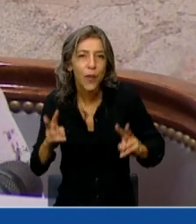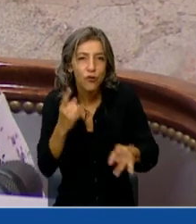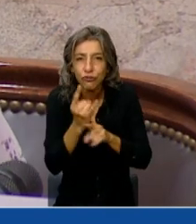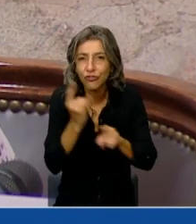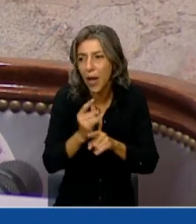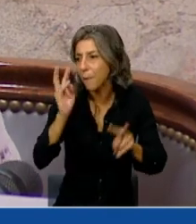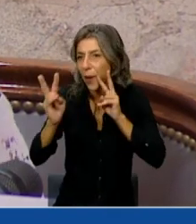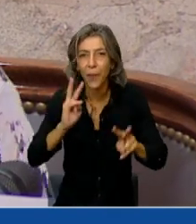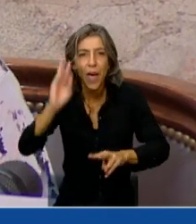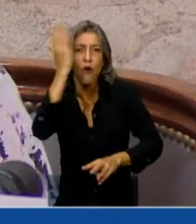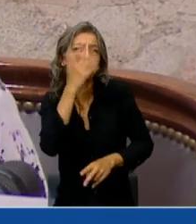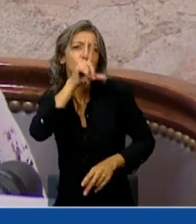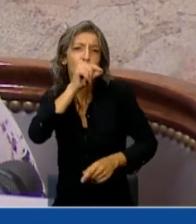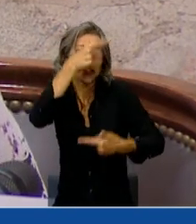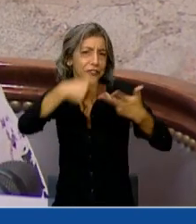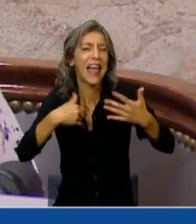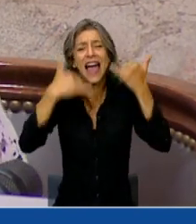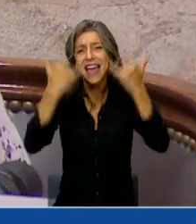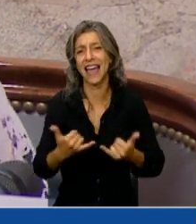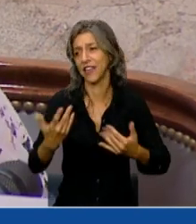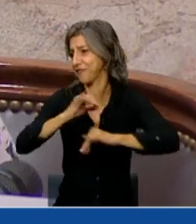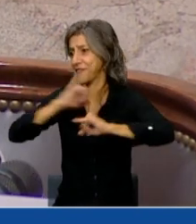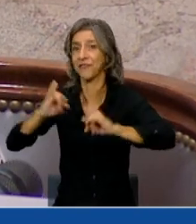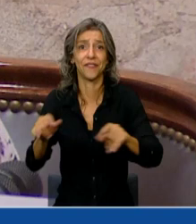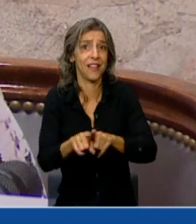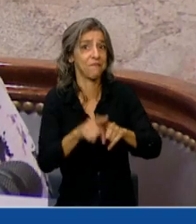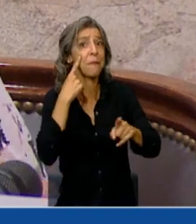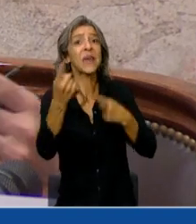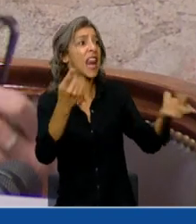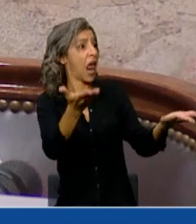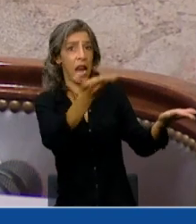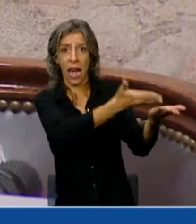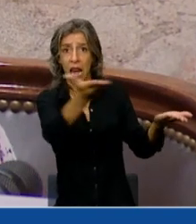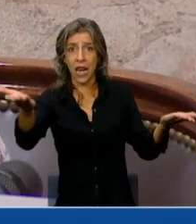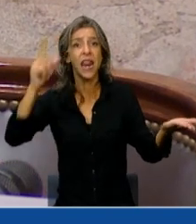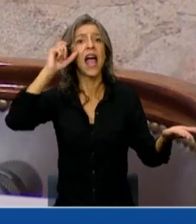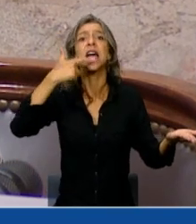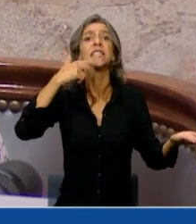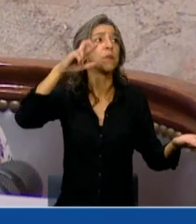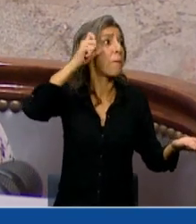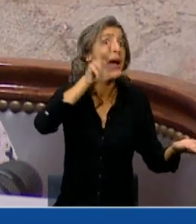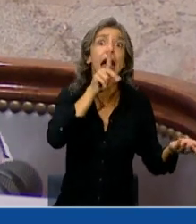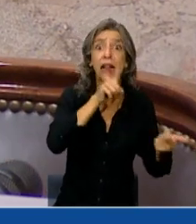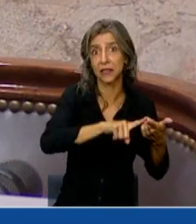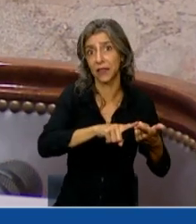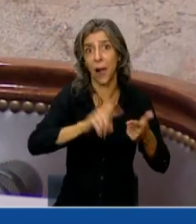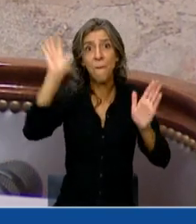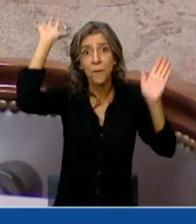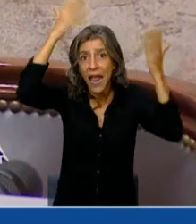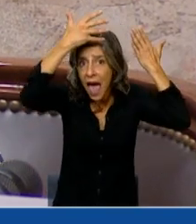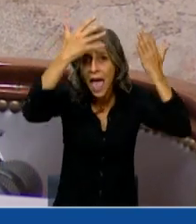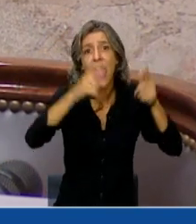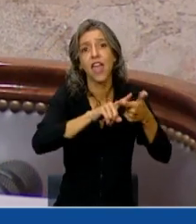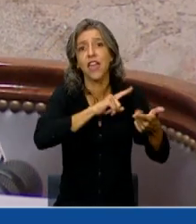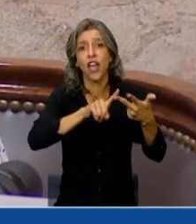las redes y por las declaraciones públicas, y ahora están acá y los Milei, los Esper y los López Murphy, que no